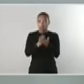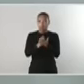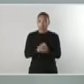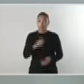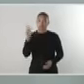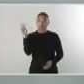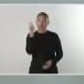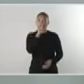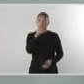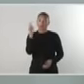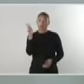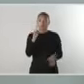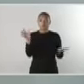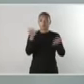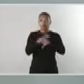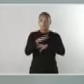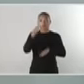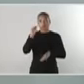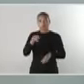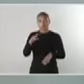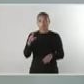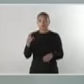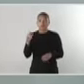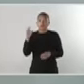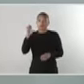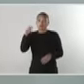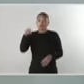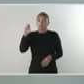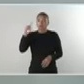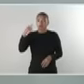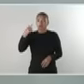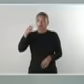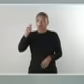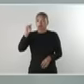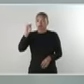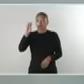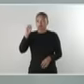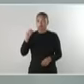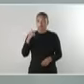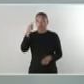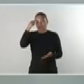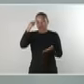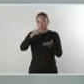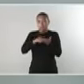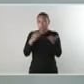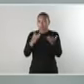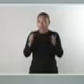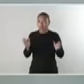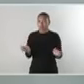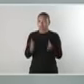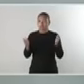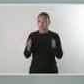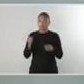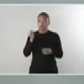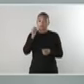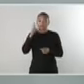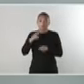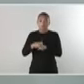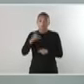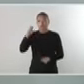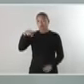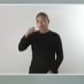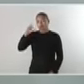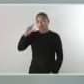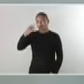también soplan el sector energético estamos proponiendo la creación de la secretaría de energía aquí en nuestro estado se encuentra los